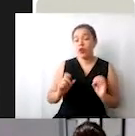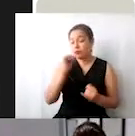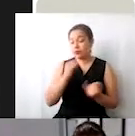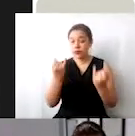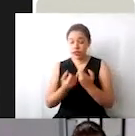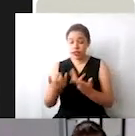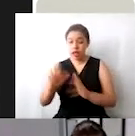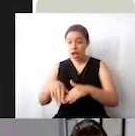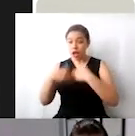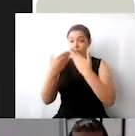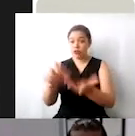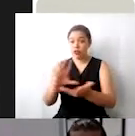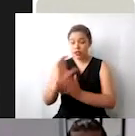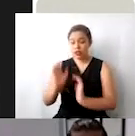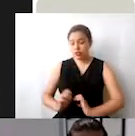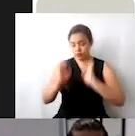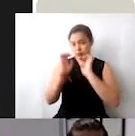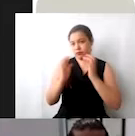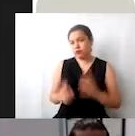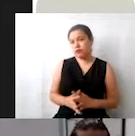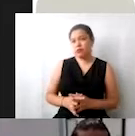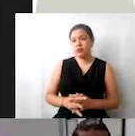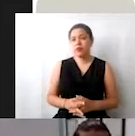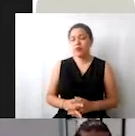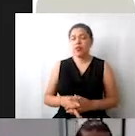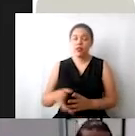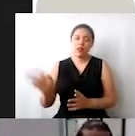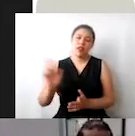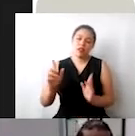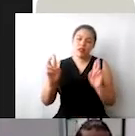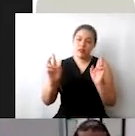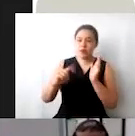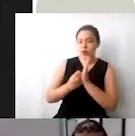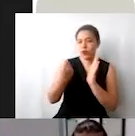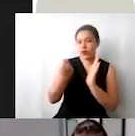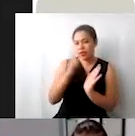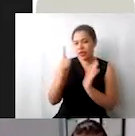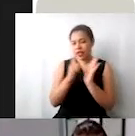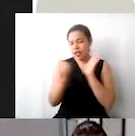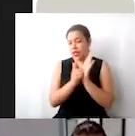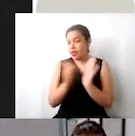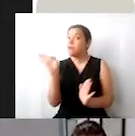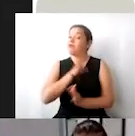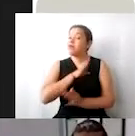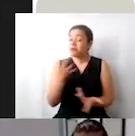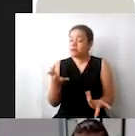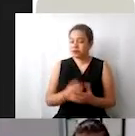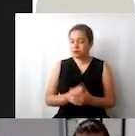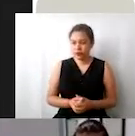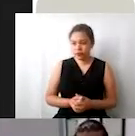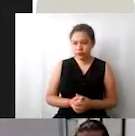instalaciones. Que bueno, aquí es mala técnica legislativa porque para qué nos da una